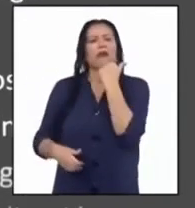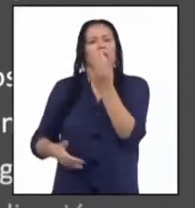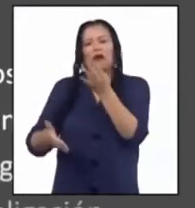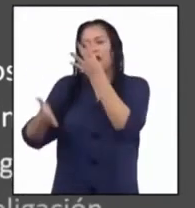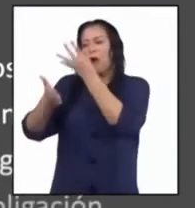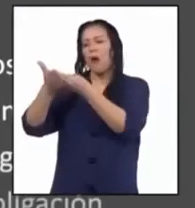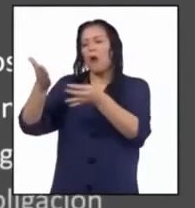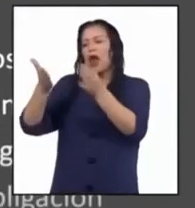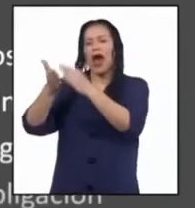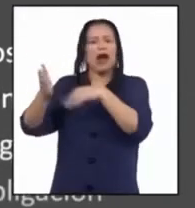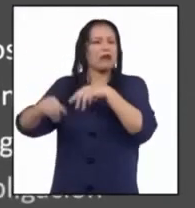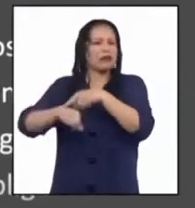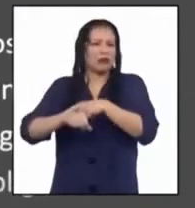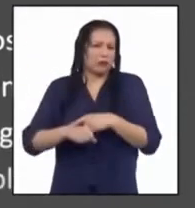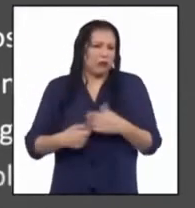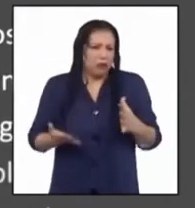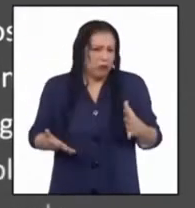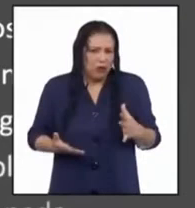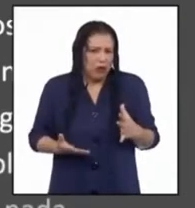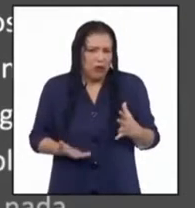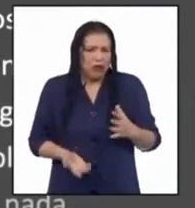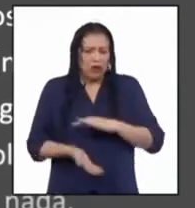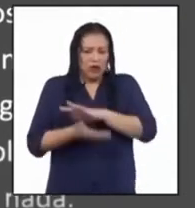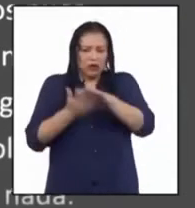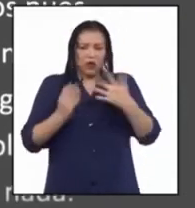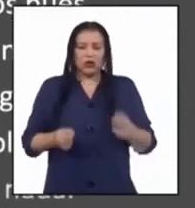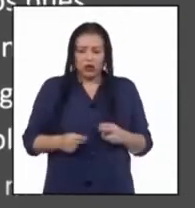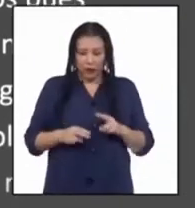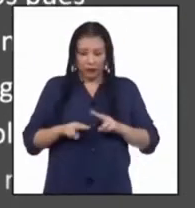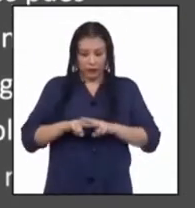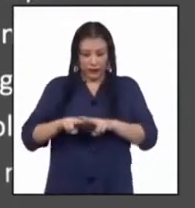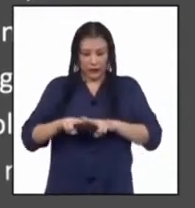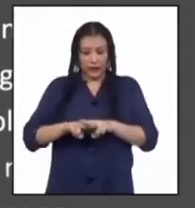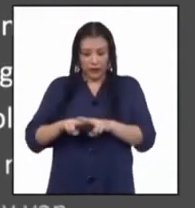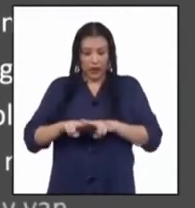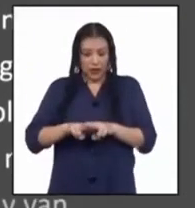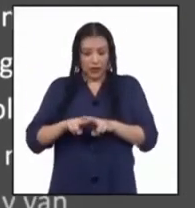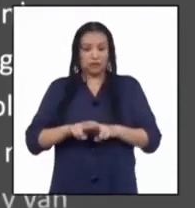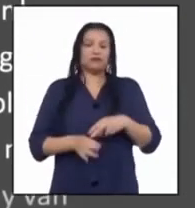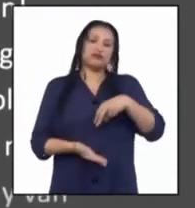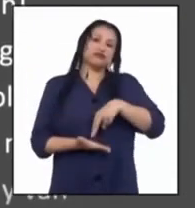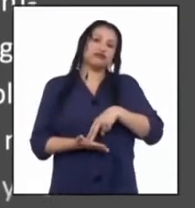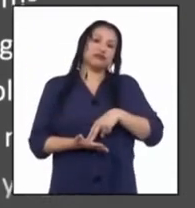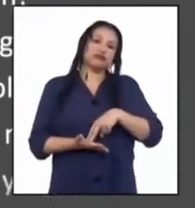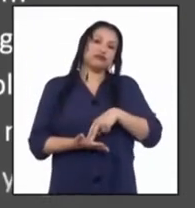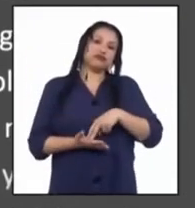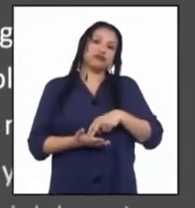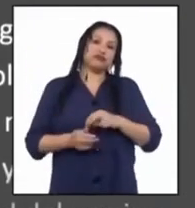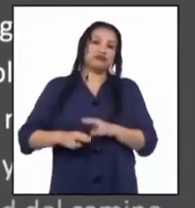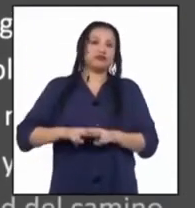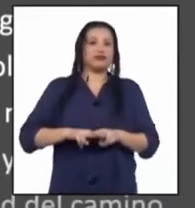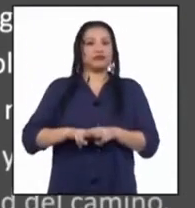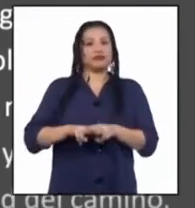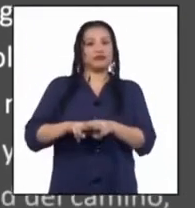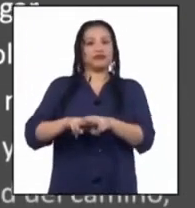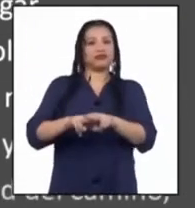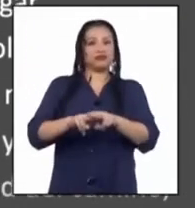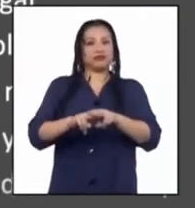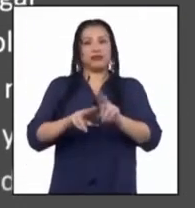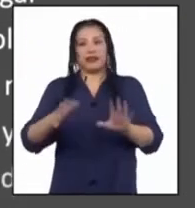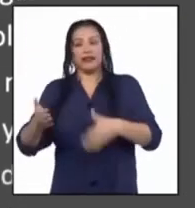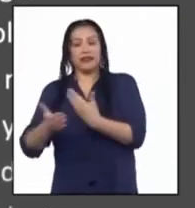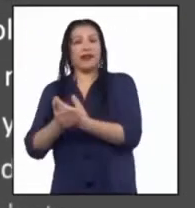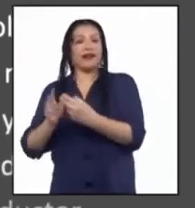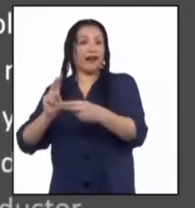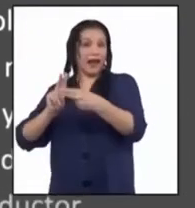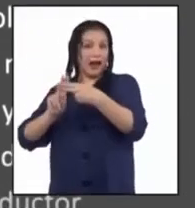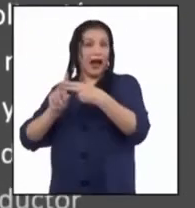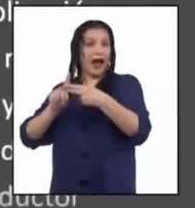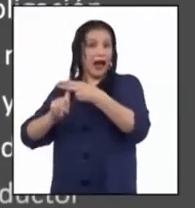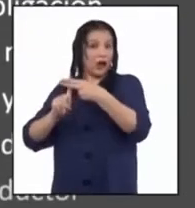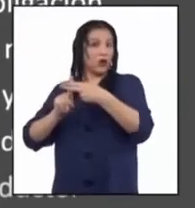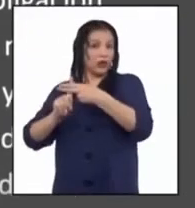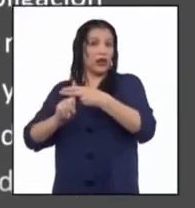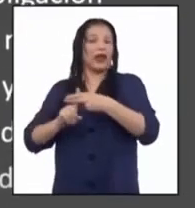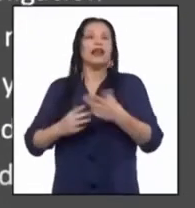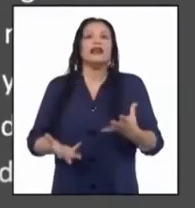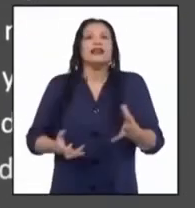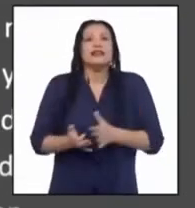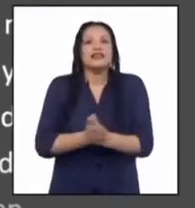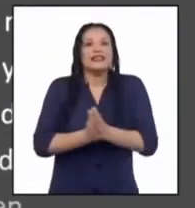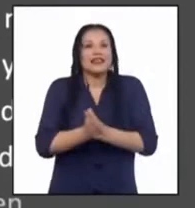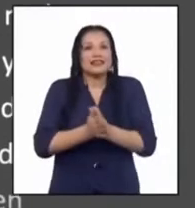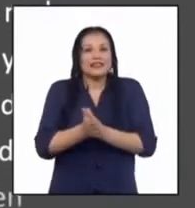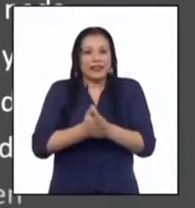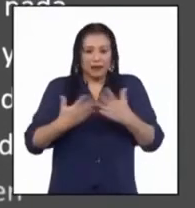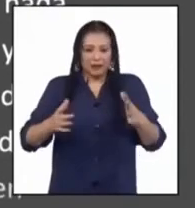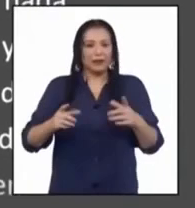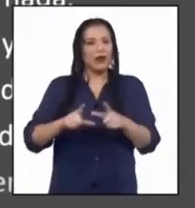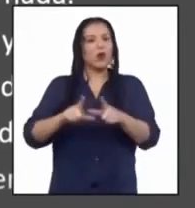horarios. Los chicos parten de la estación del tren para llegar a su hotel. Van muy contentos, pues por fin,